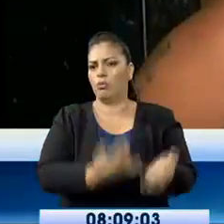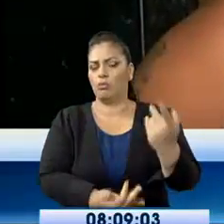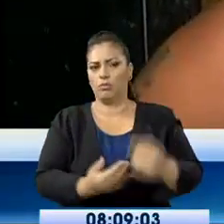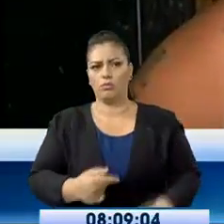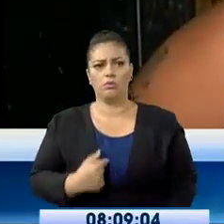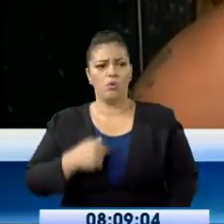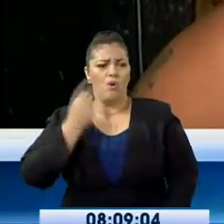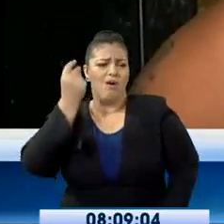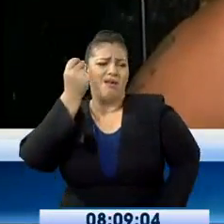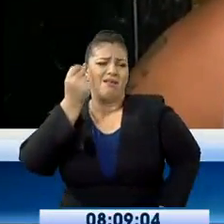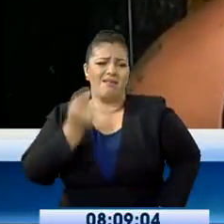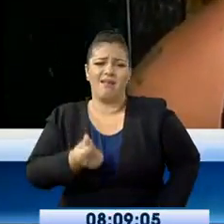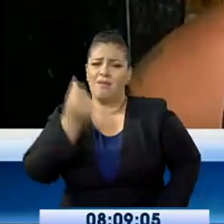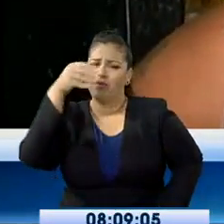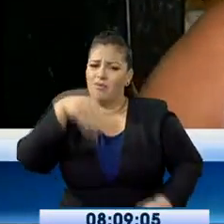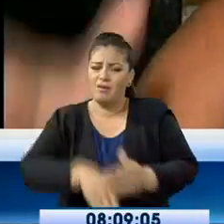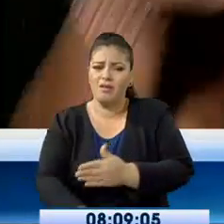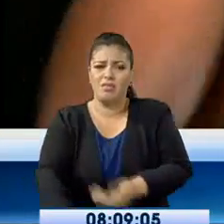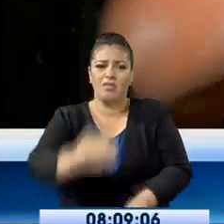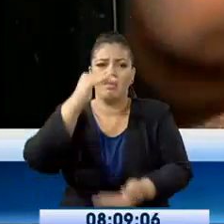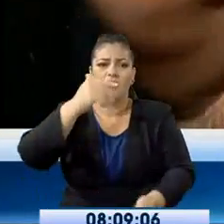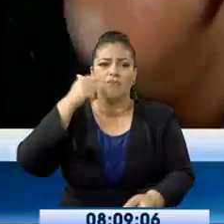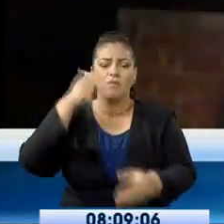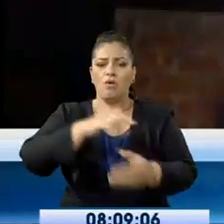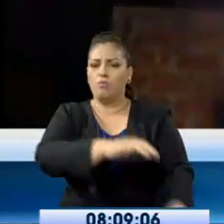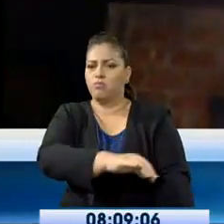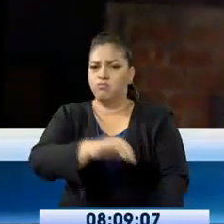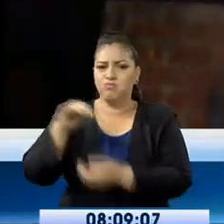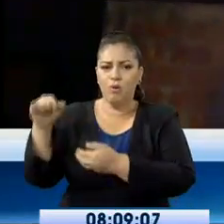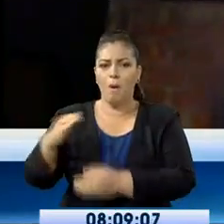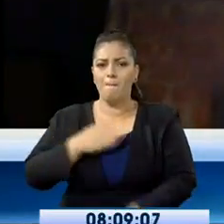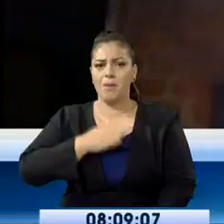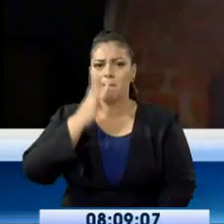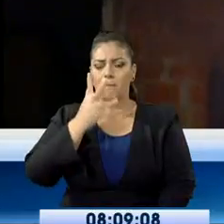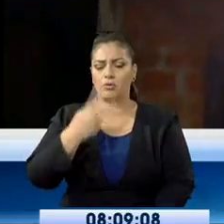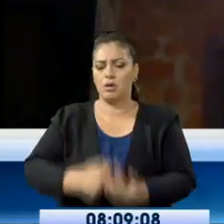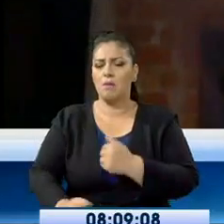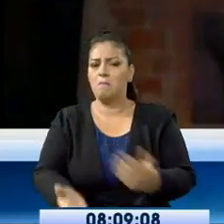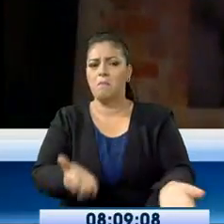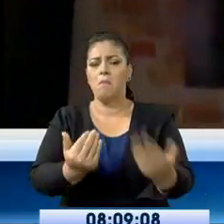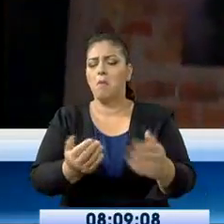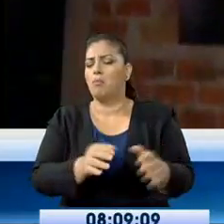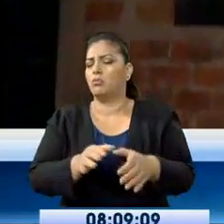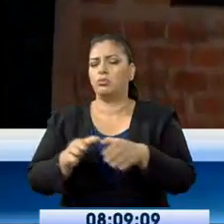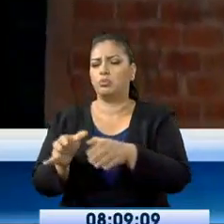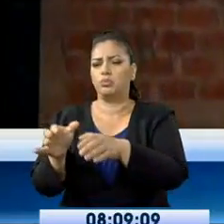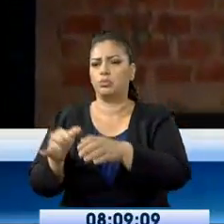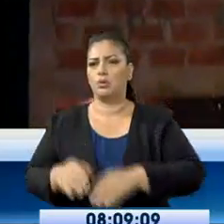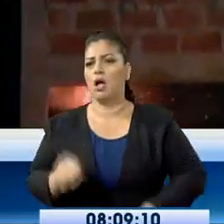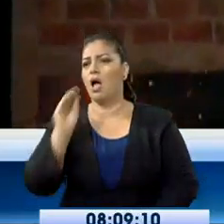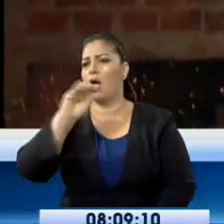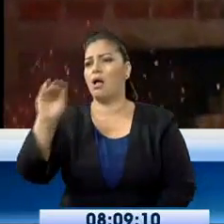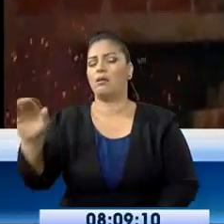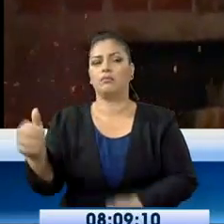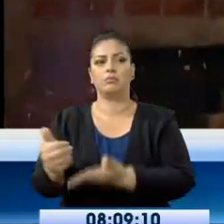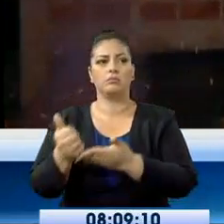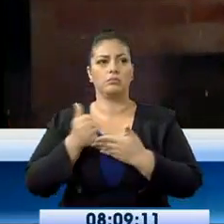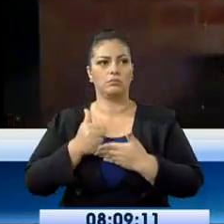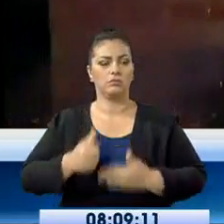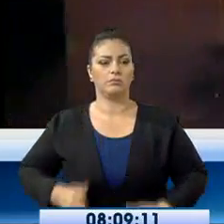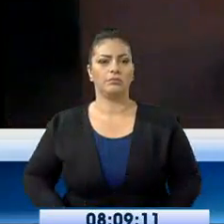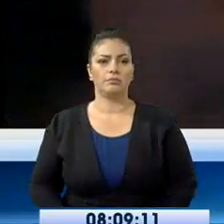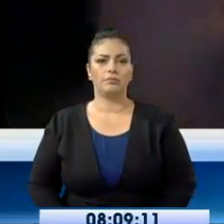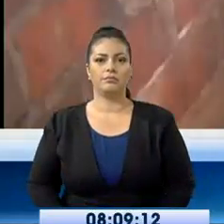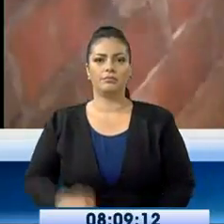todas mis cosas, mis hijos, la prioridad, y saqué todo y llamé a los vecinos. Pese a la magnitud del siniestro, no se registraron